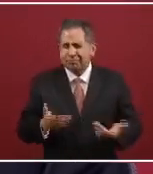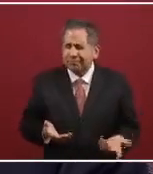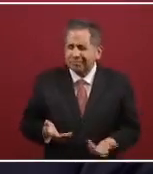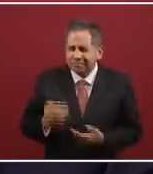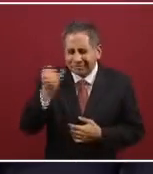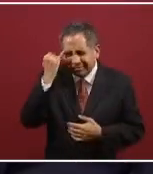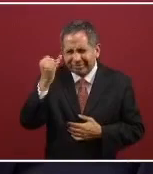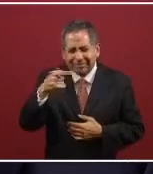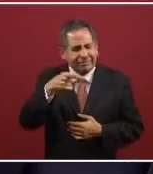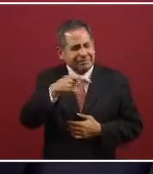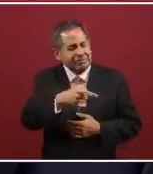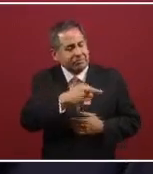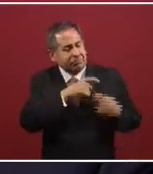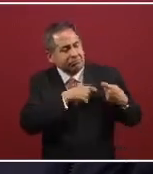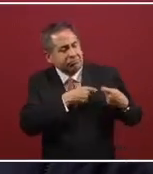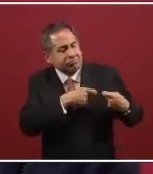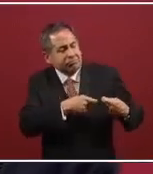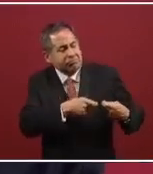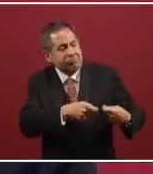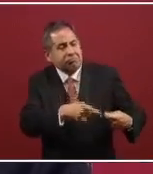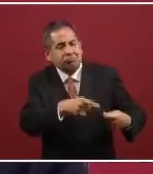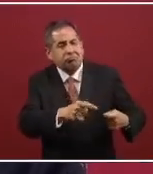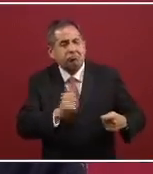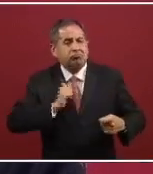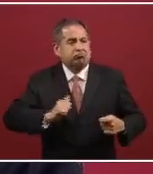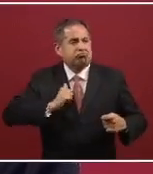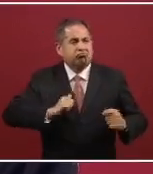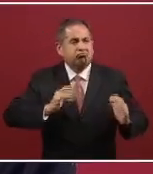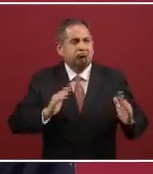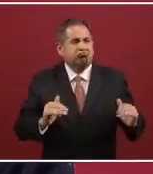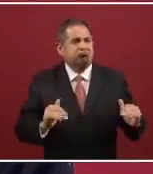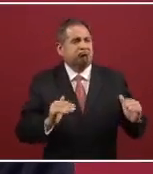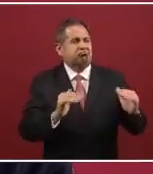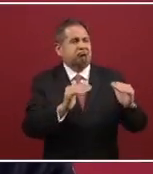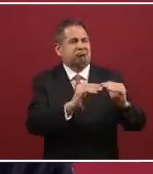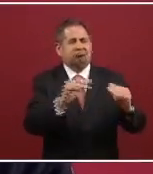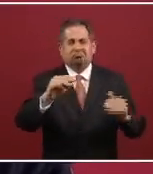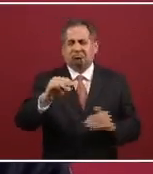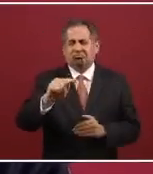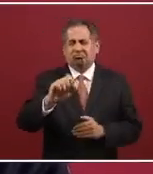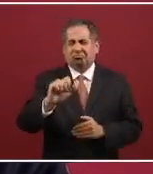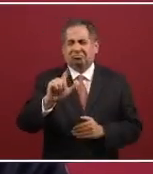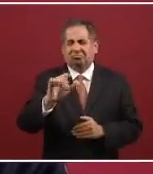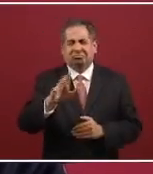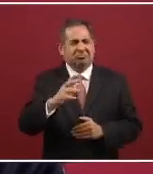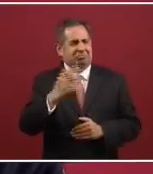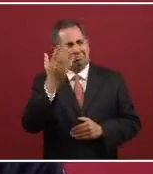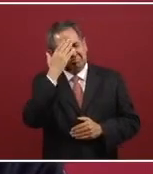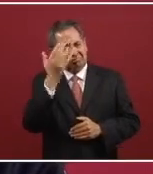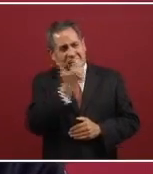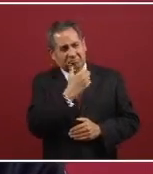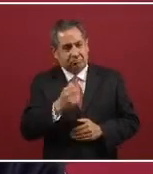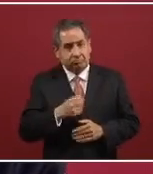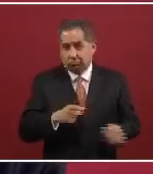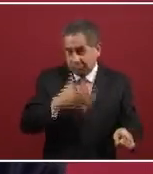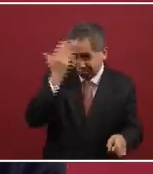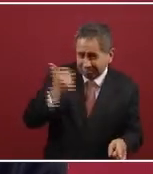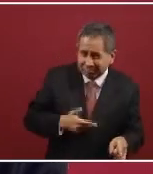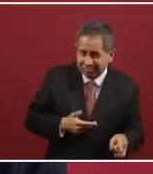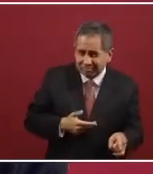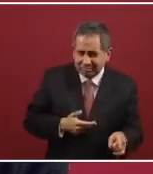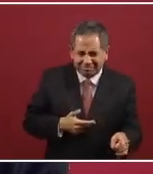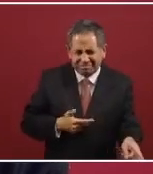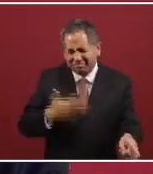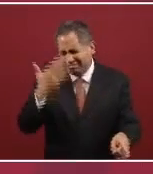Imagínense, los herederos de los que construyeron Monte Albán no van a tener capacidad técnica para hacer un